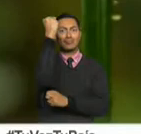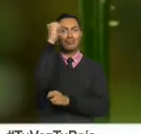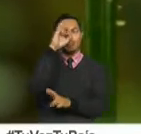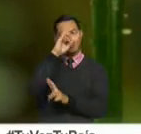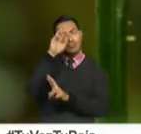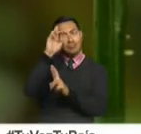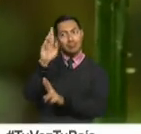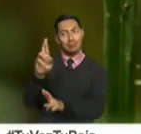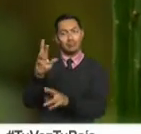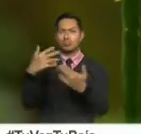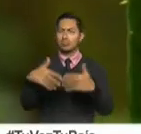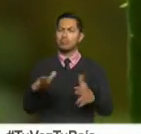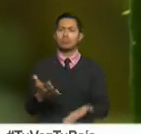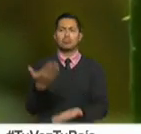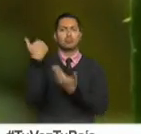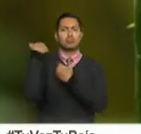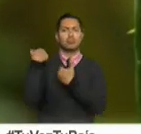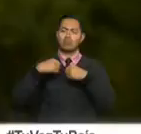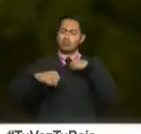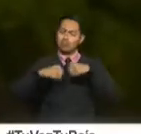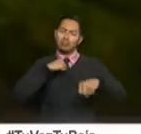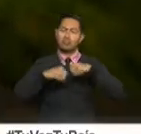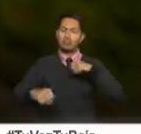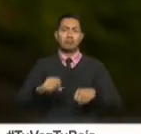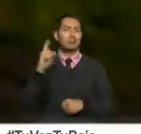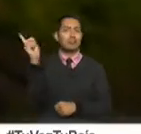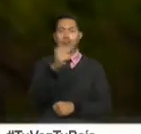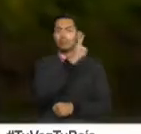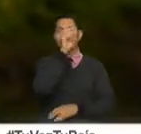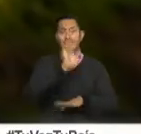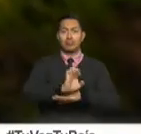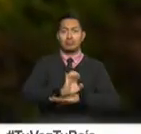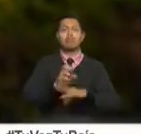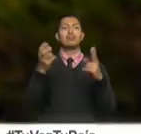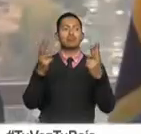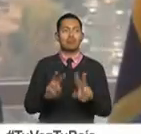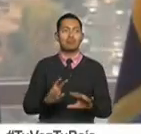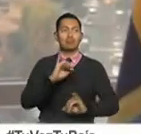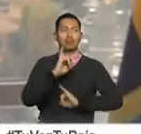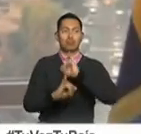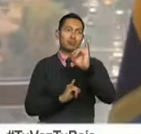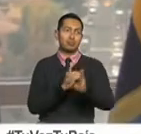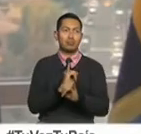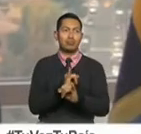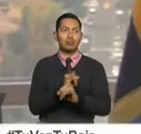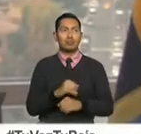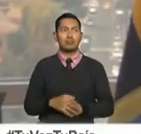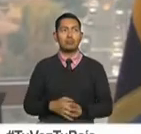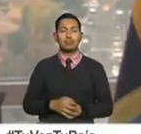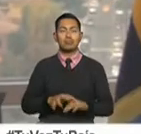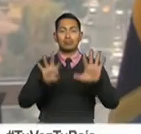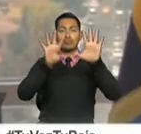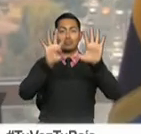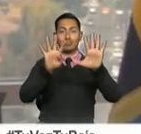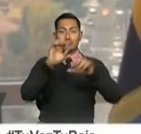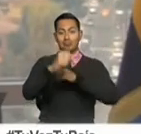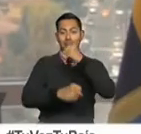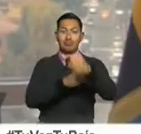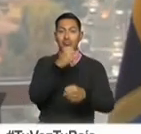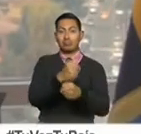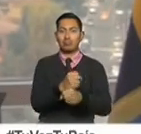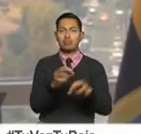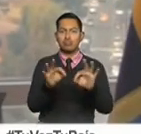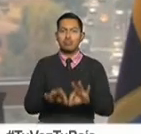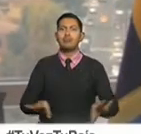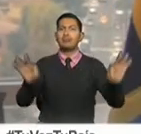hito y nuevas responsabilidades, tanto a escala nacional como internacional. En estos 9 años se han logrado importantes